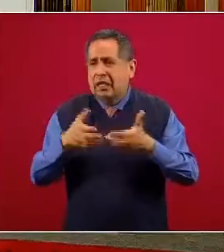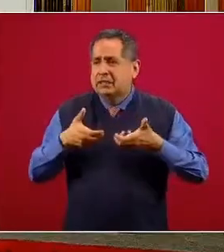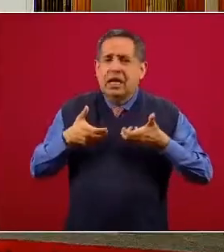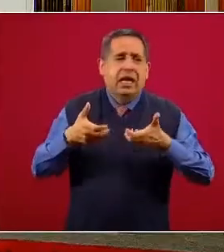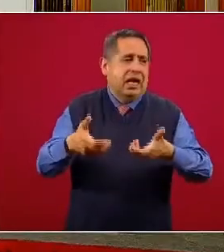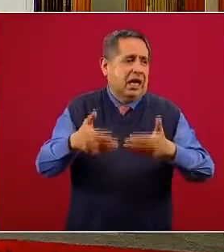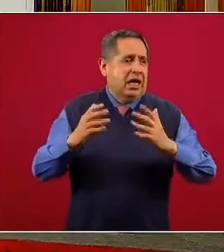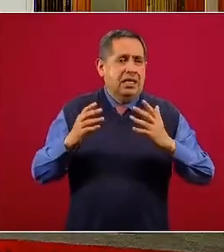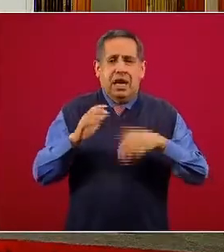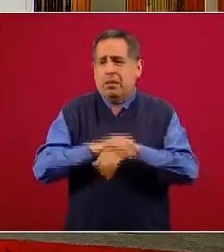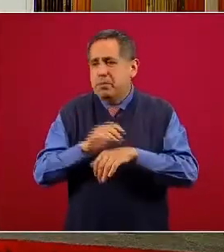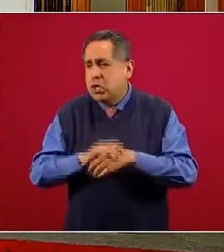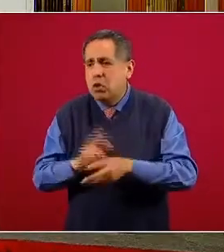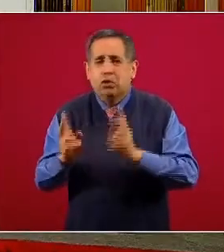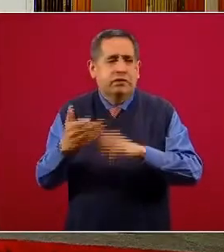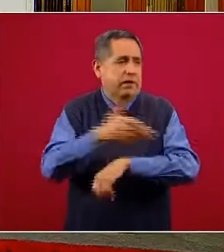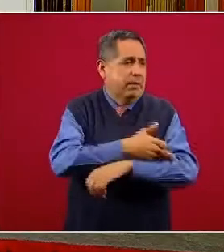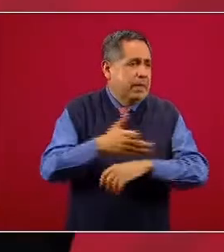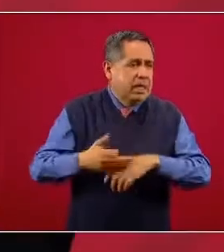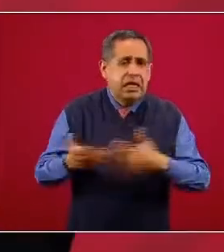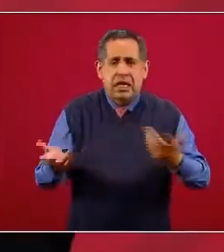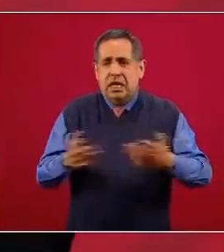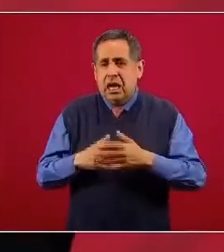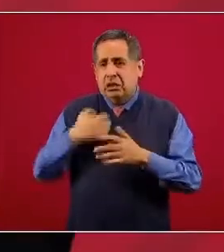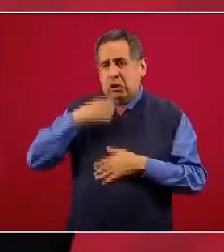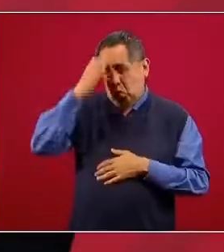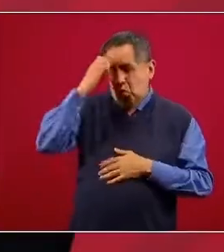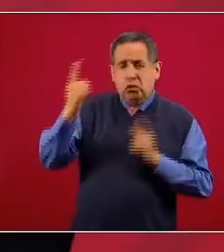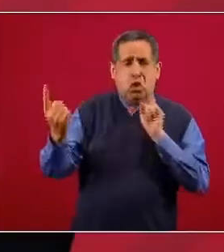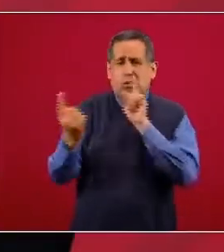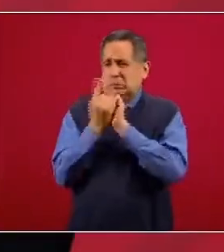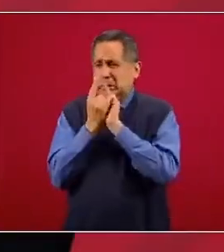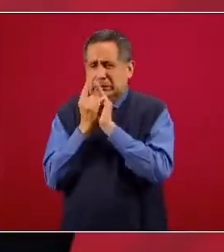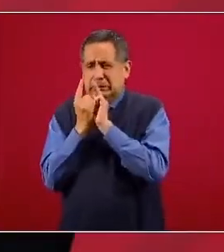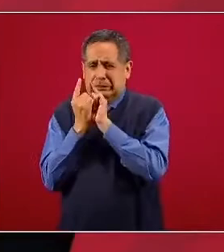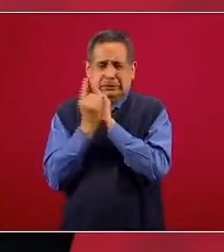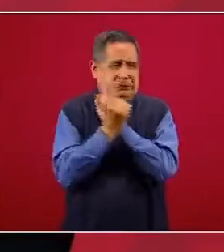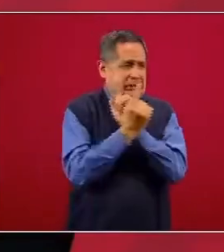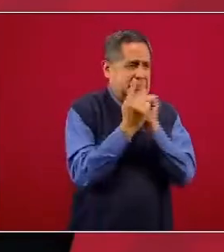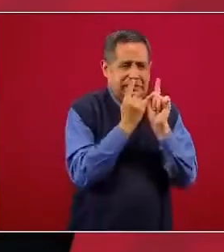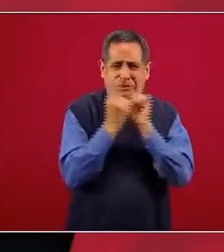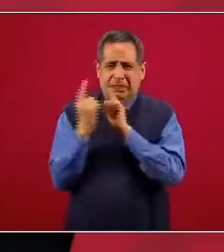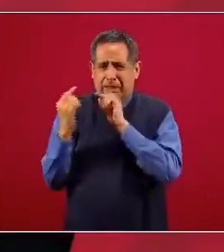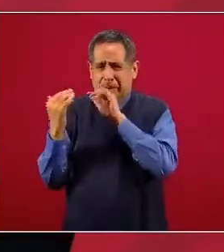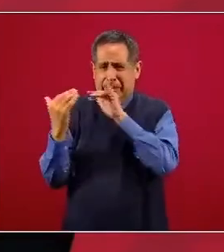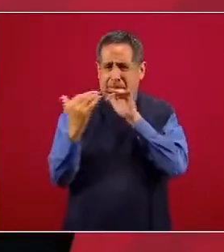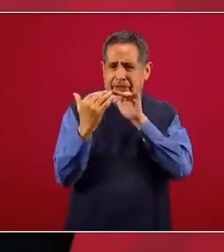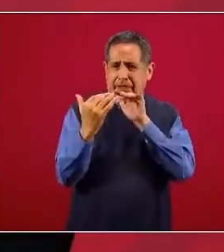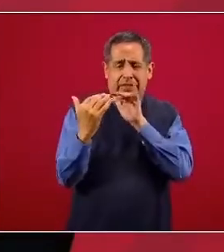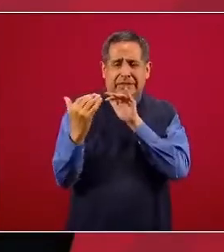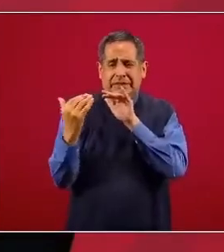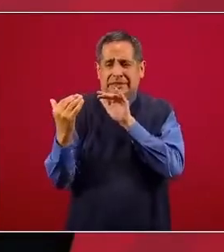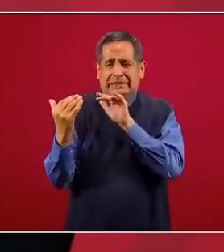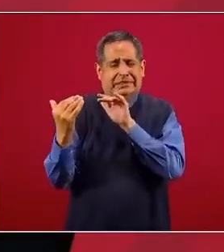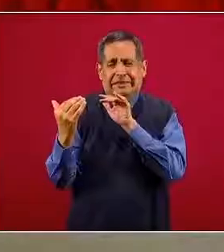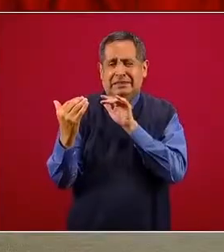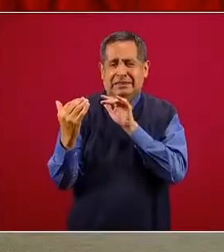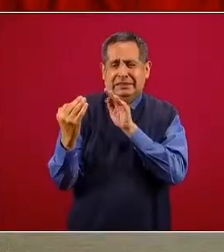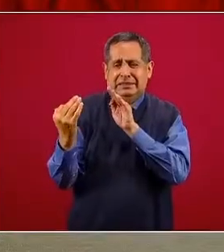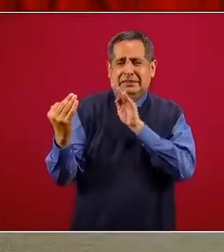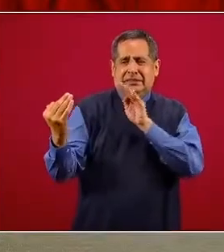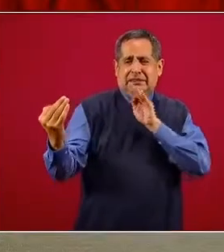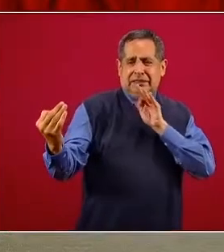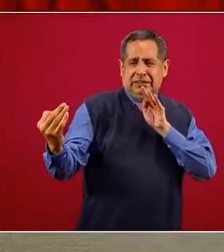pública, entre amigos, entre familiares, entre desconocidos y desconocidas, y hay que mantenernos